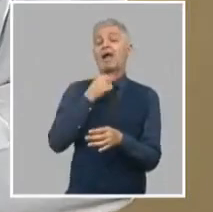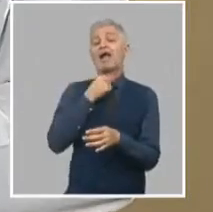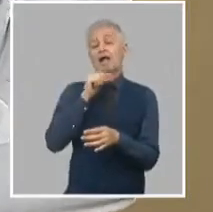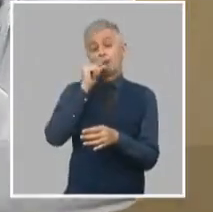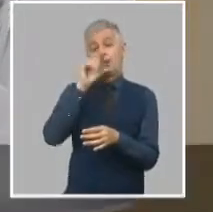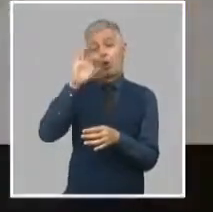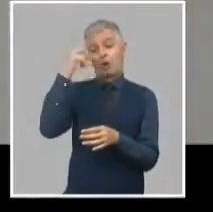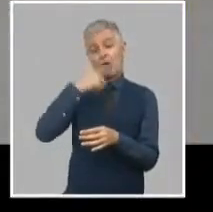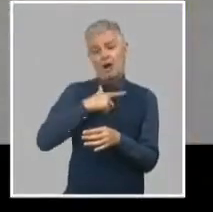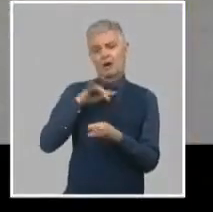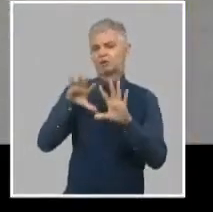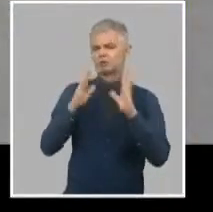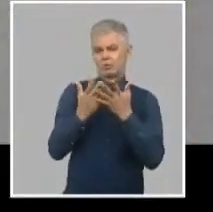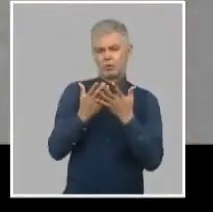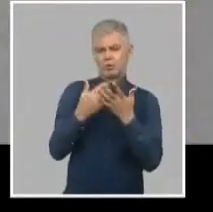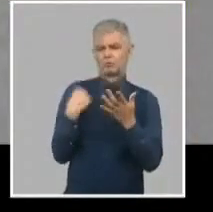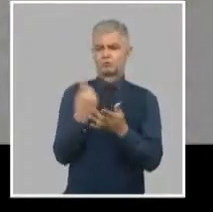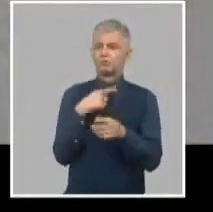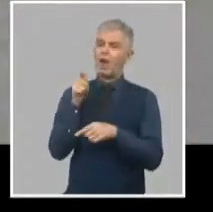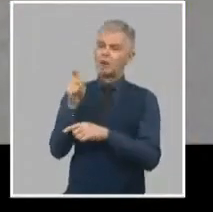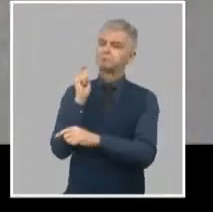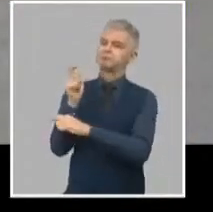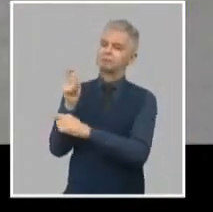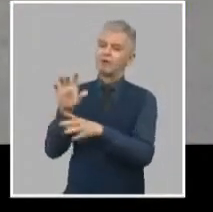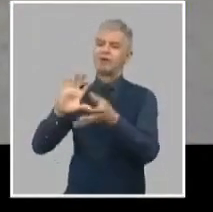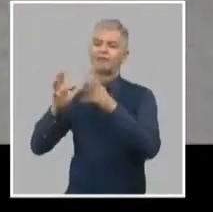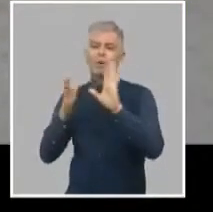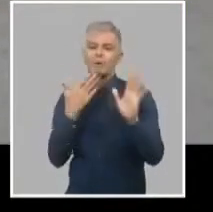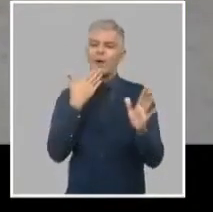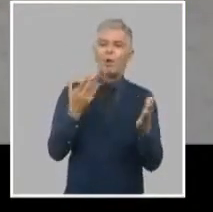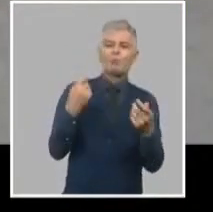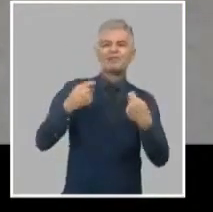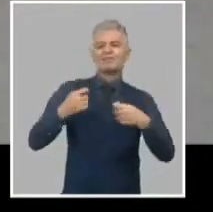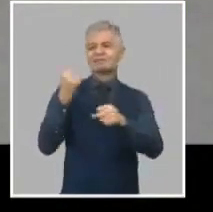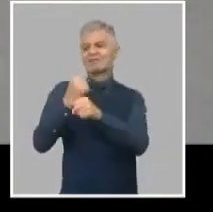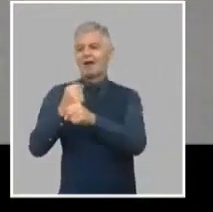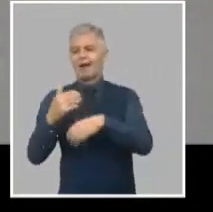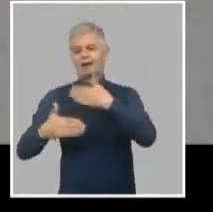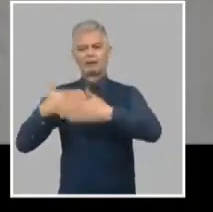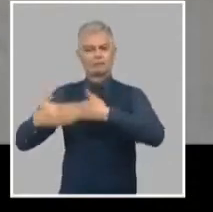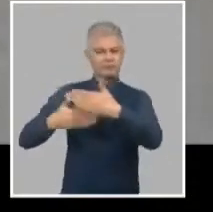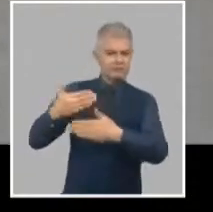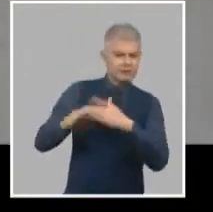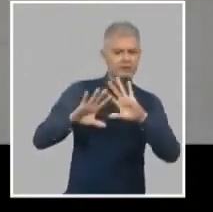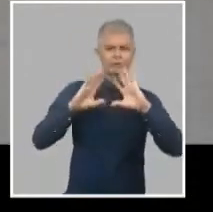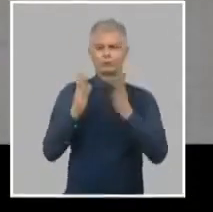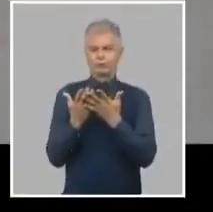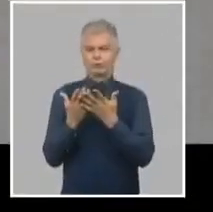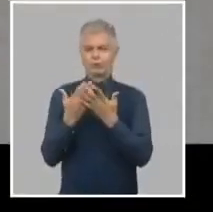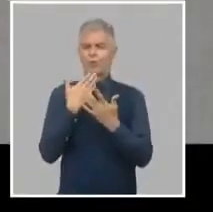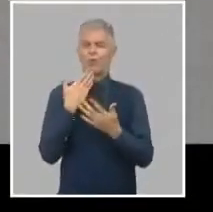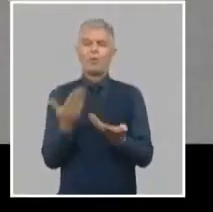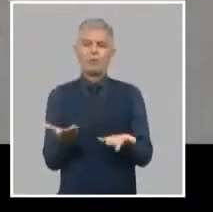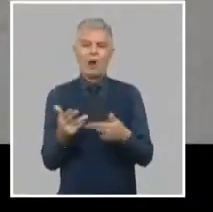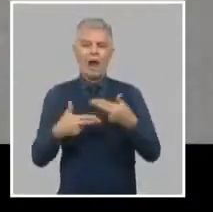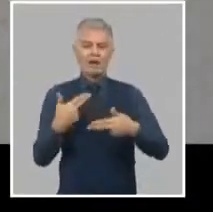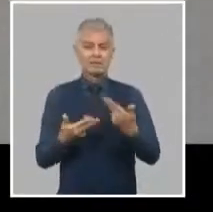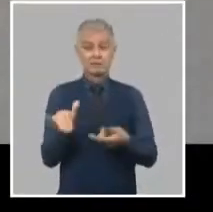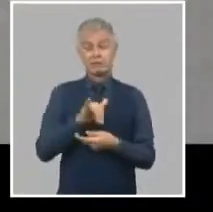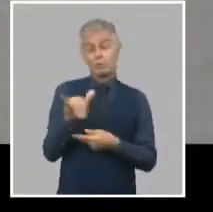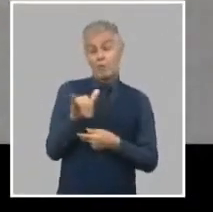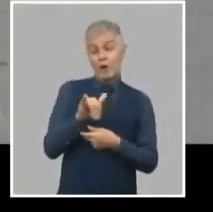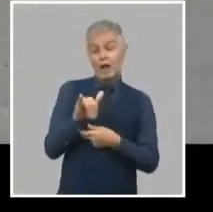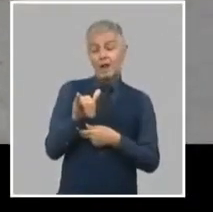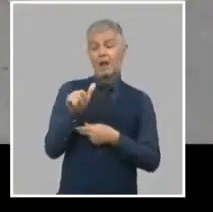OMS. Eso conllevó a que también en ese lugar se trasladaran esos protocolos de bioseguridad hacia el